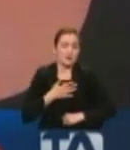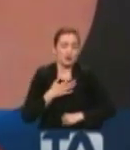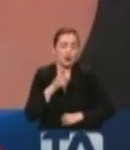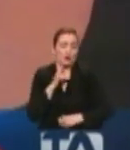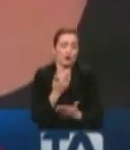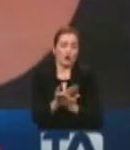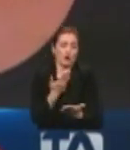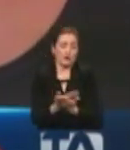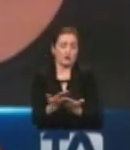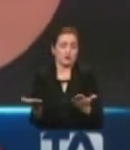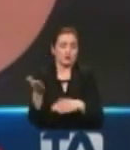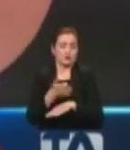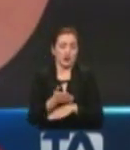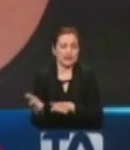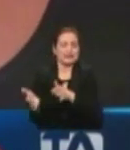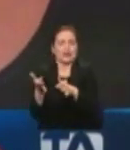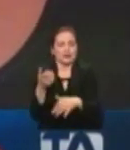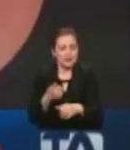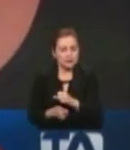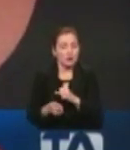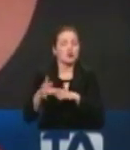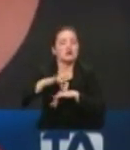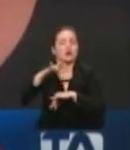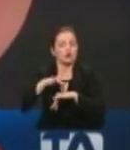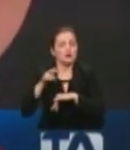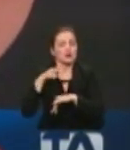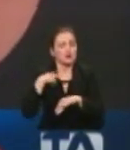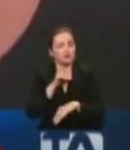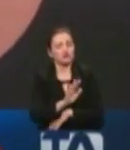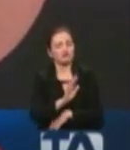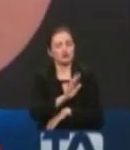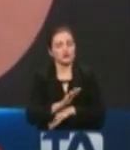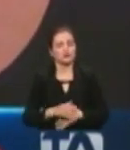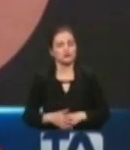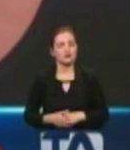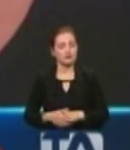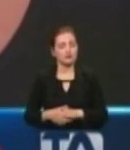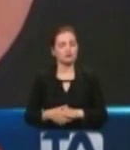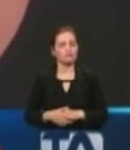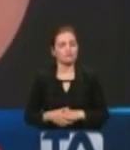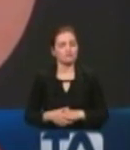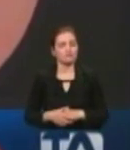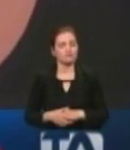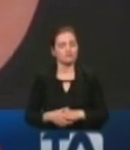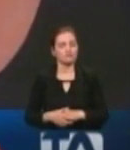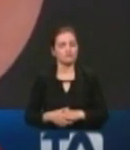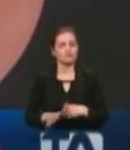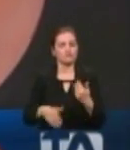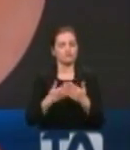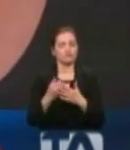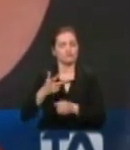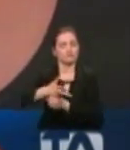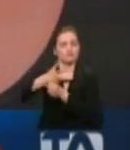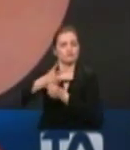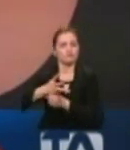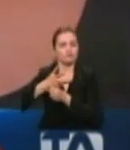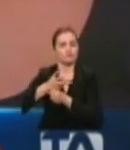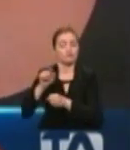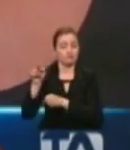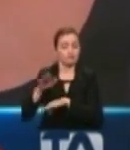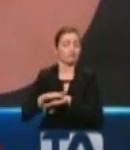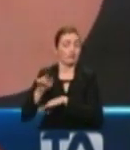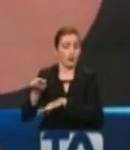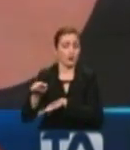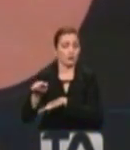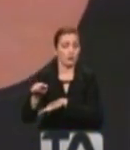como lo volvió a hacer en horas de la madrugada con amenaza. Entonces, por lo menos ya queda sentado el precedente